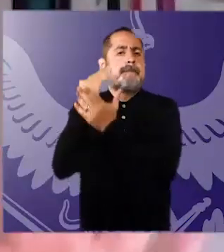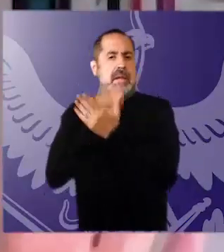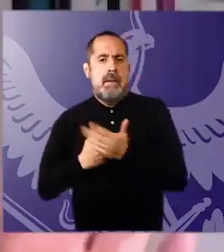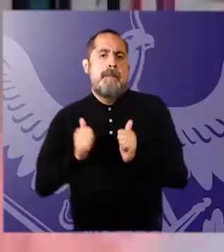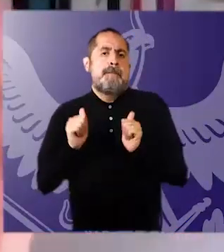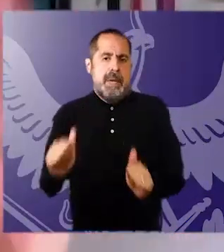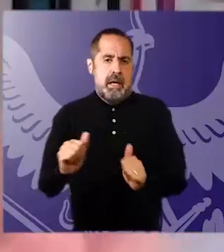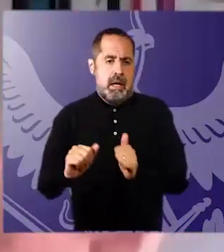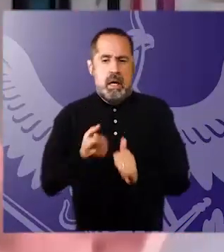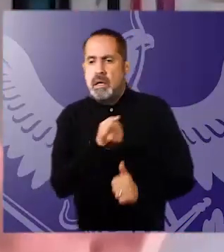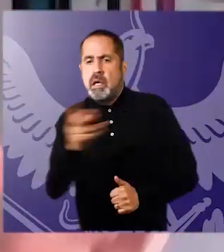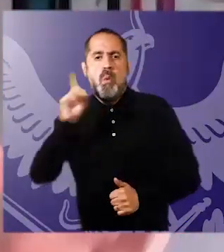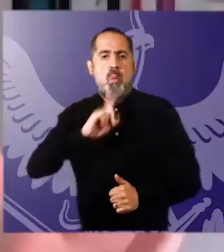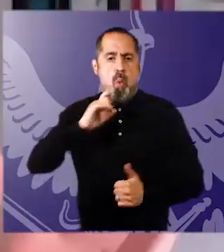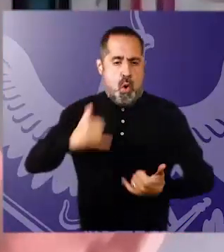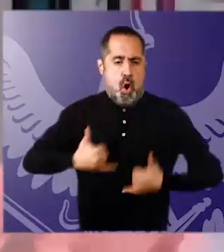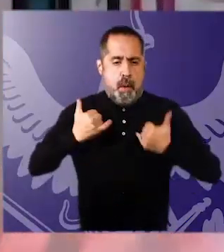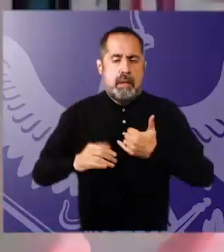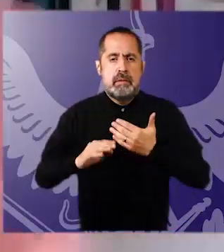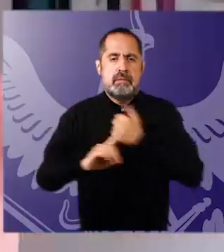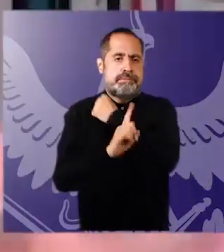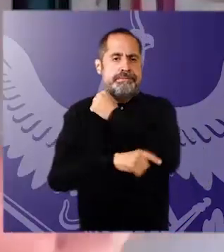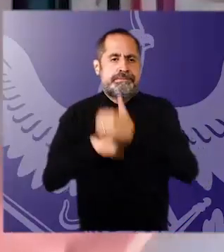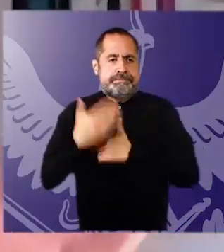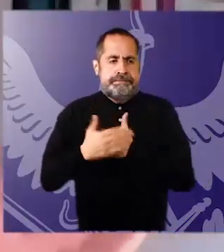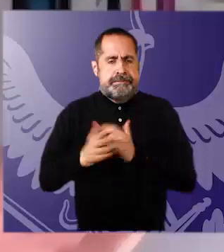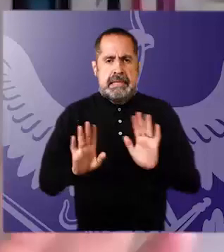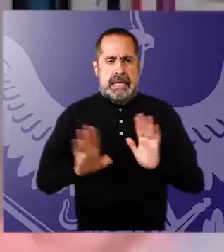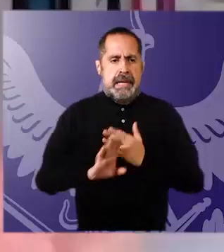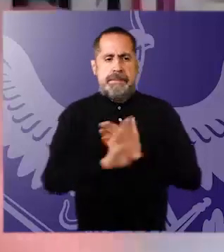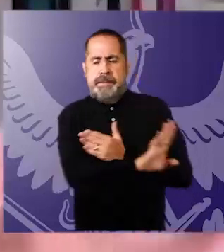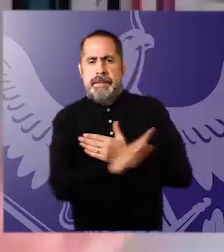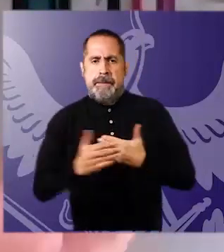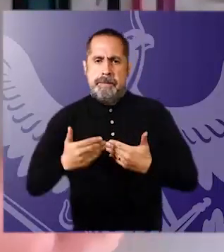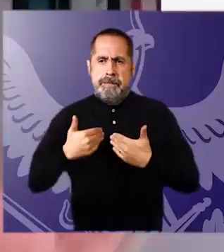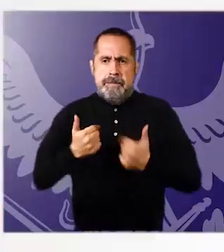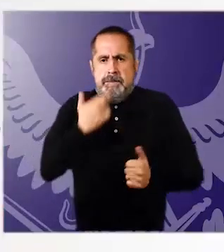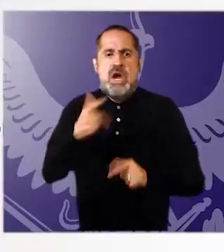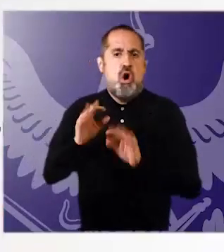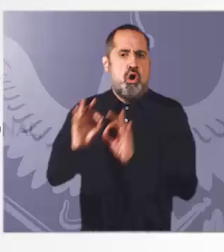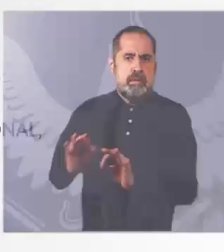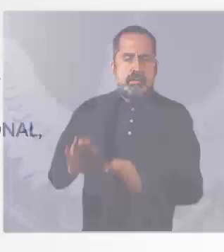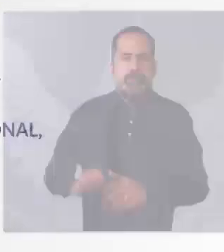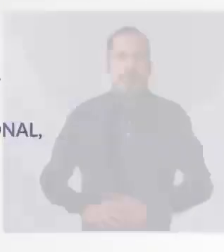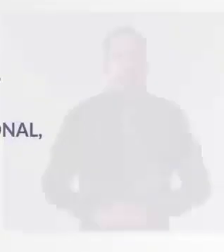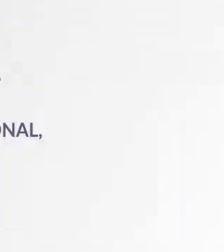para prevenir el embarazo en la adolescencia y la maternidad temprana.